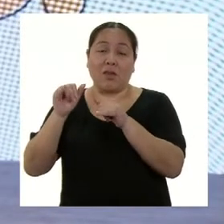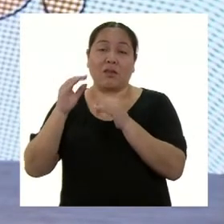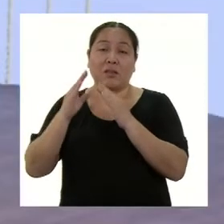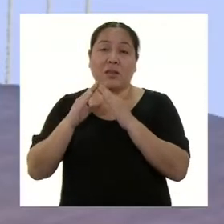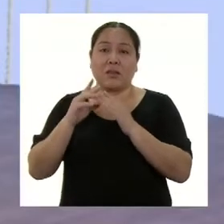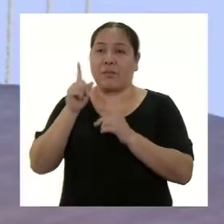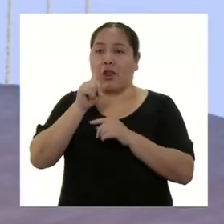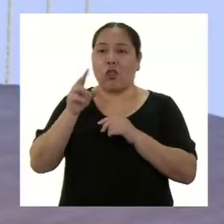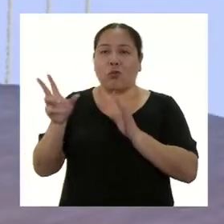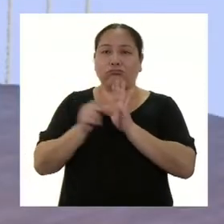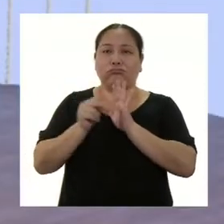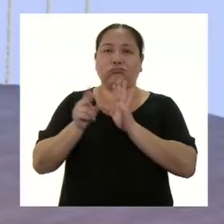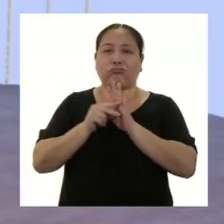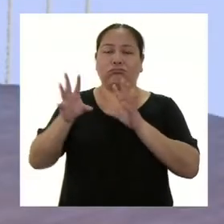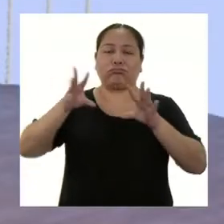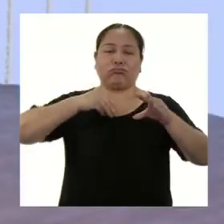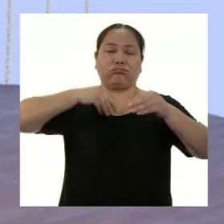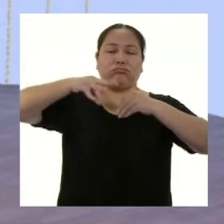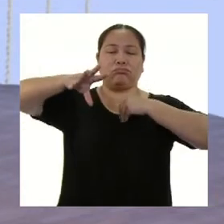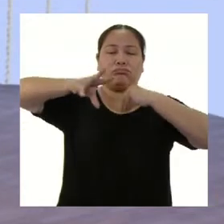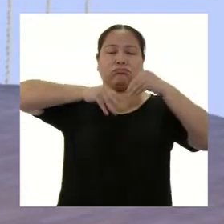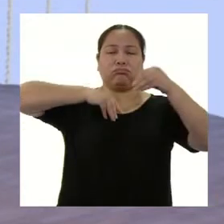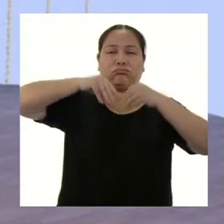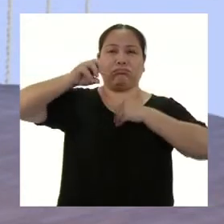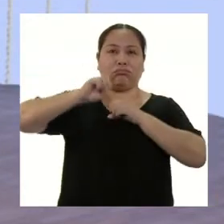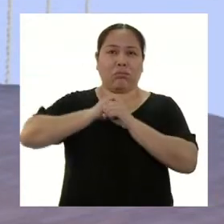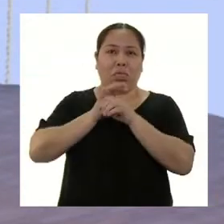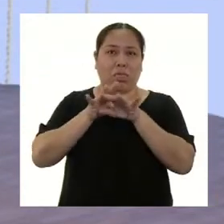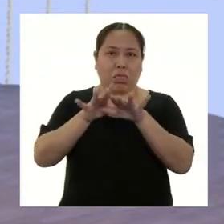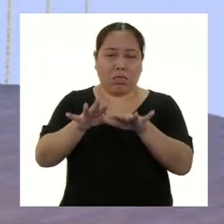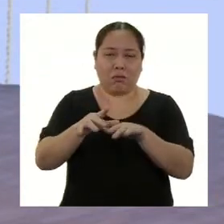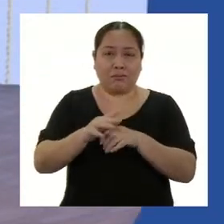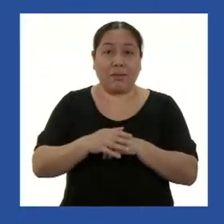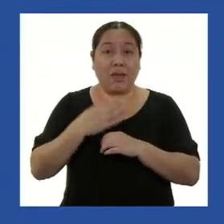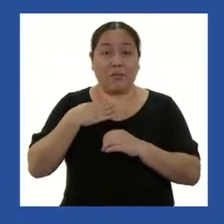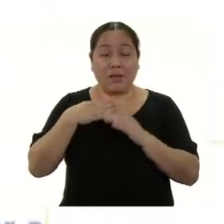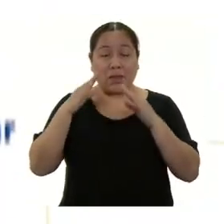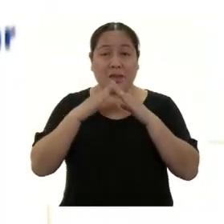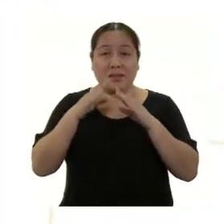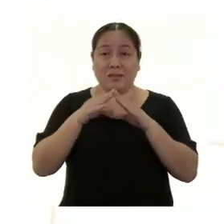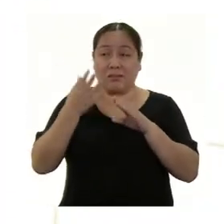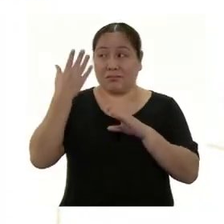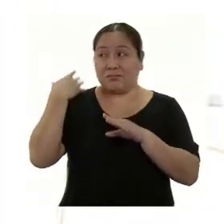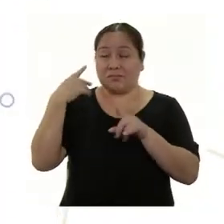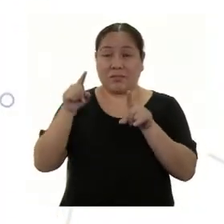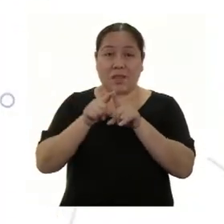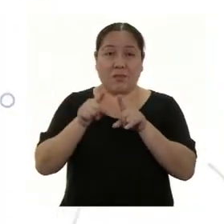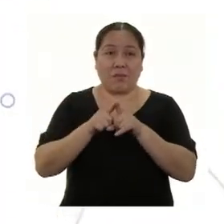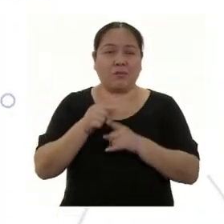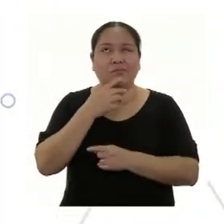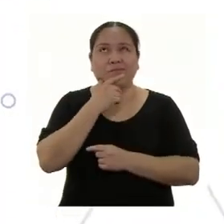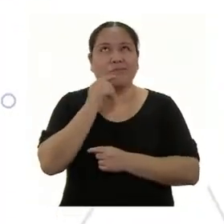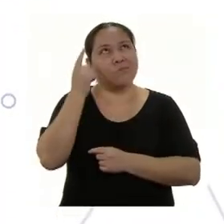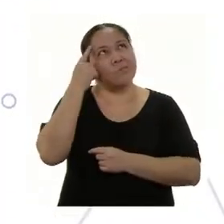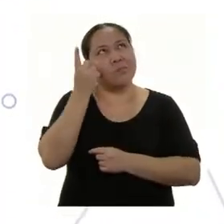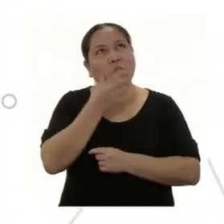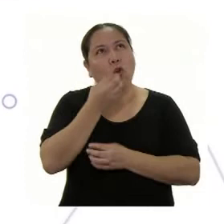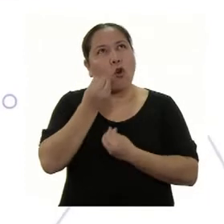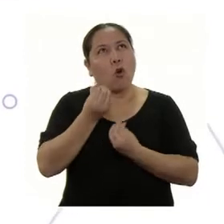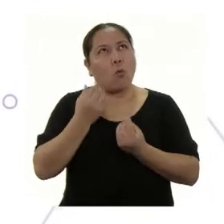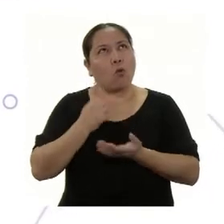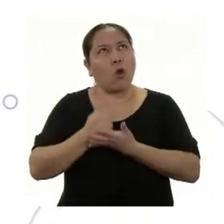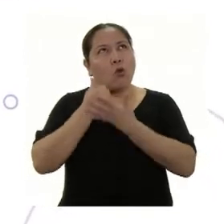coronavirus. En mi casa también pasó esto hace algunos días, así que me puse a pensar, ¿de qué manera puedo ayudar a